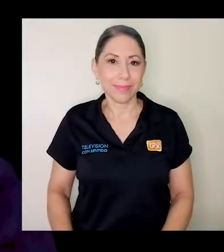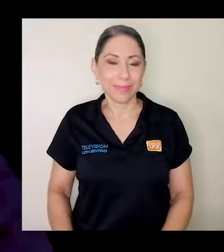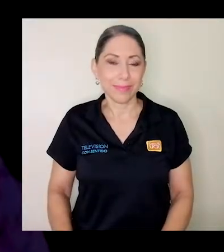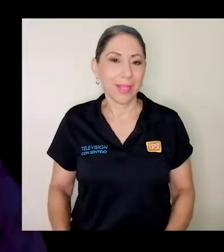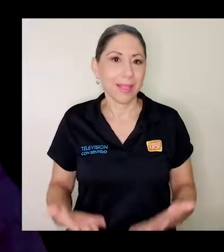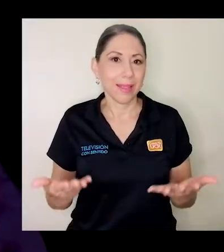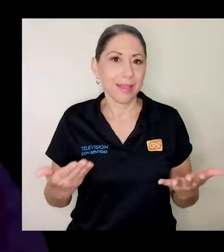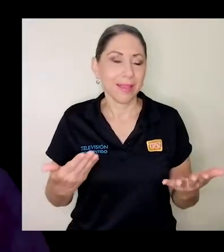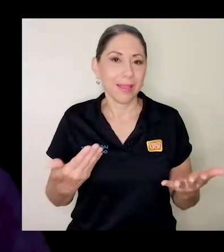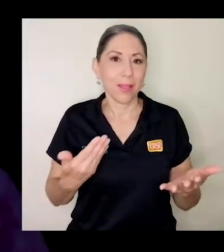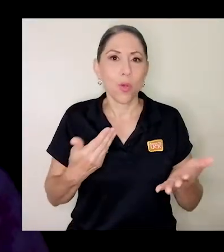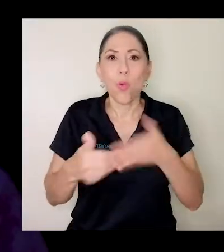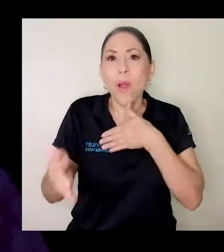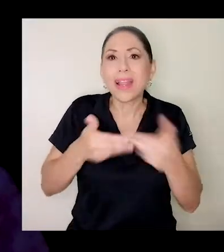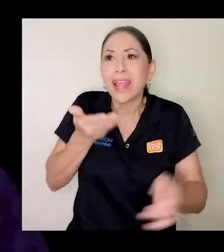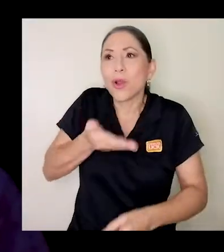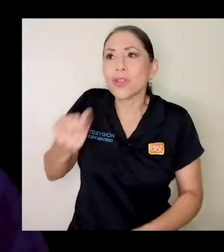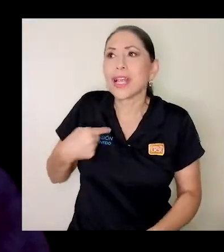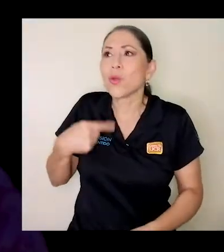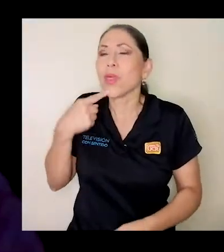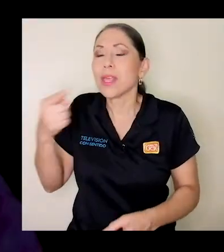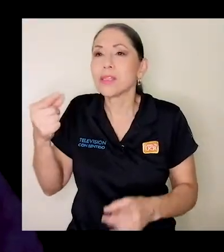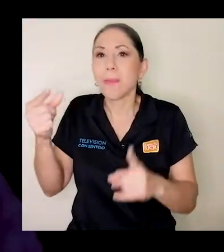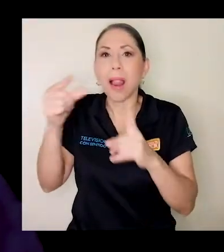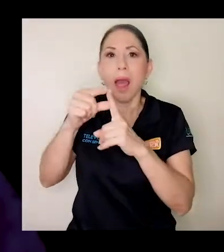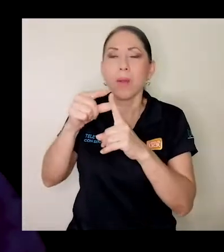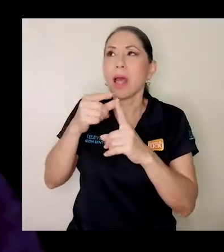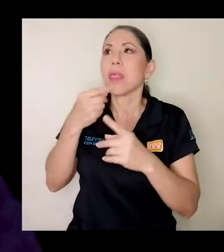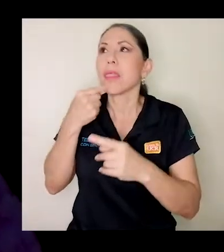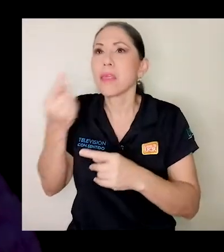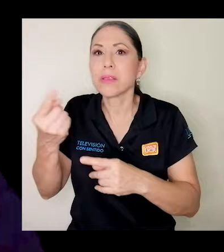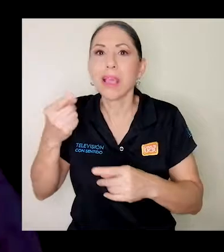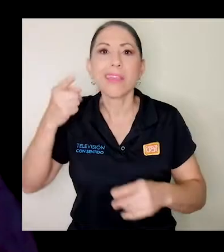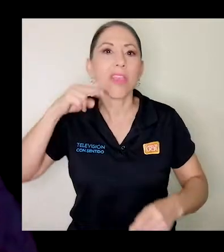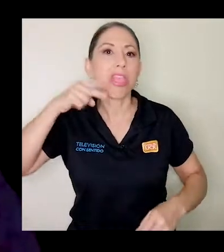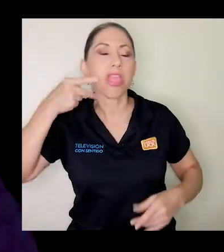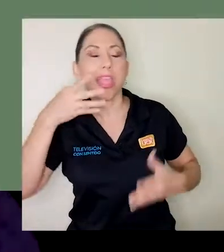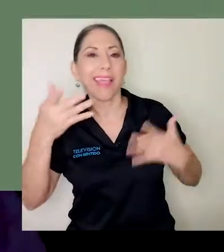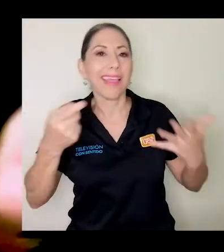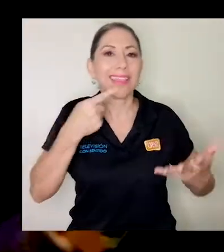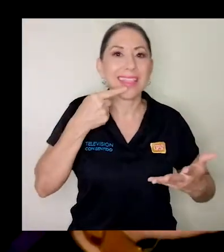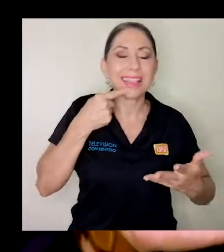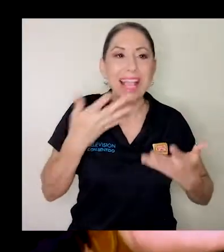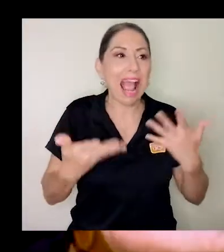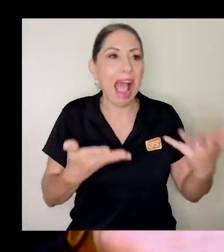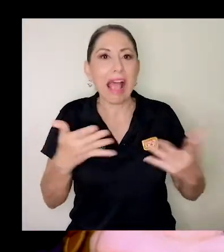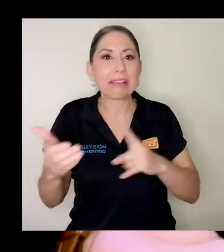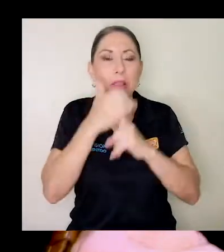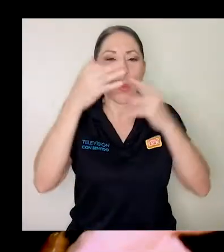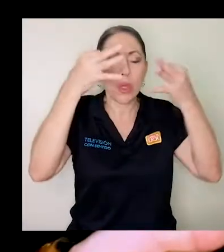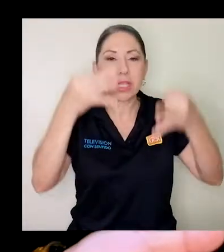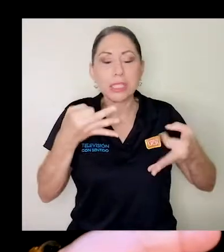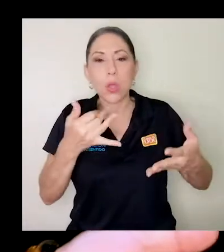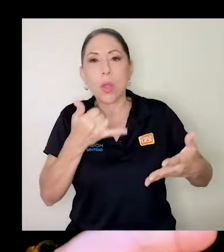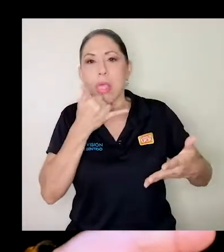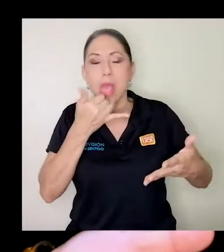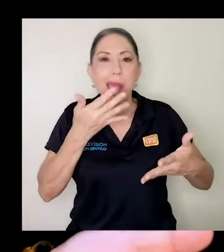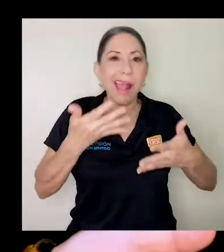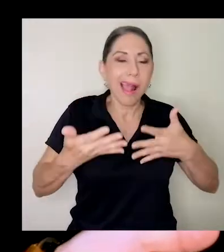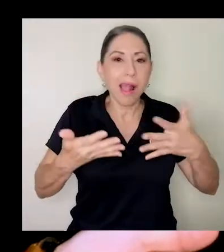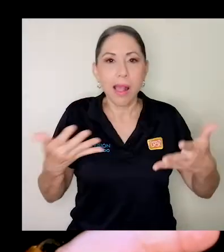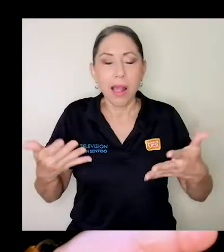cualquier palabra la tergiversan para decir esto, se tomó esta directriz, a veces no